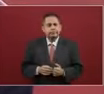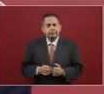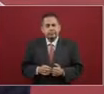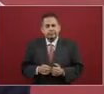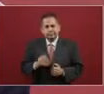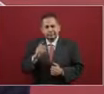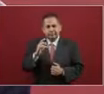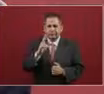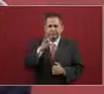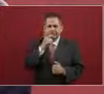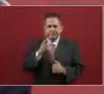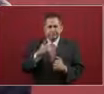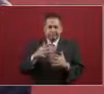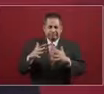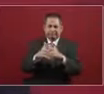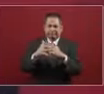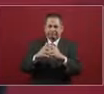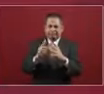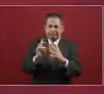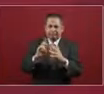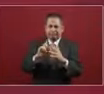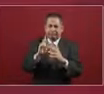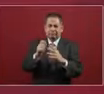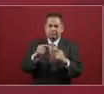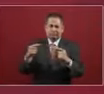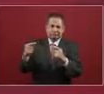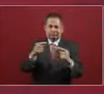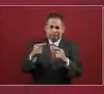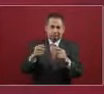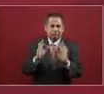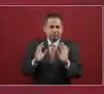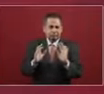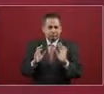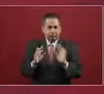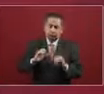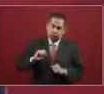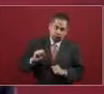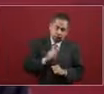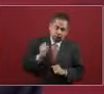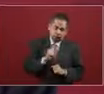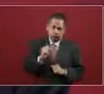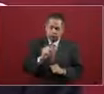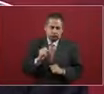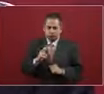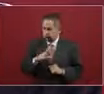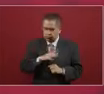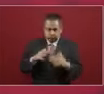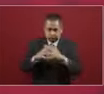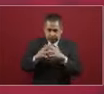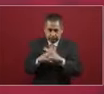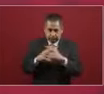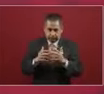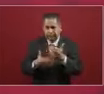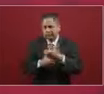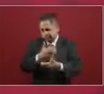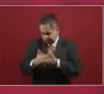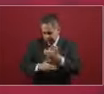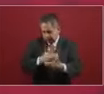guerra comercial. Afortunadamente no es eso, pero